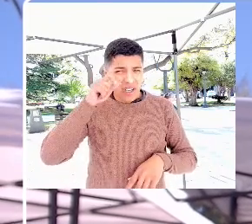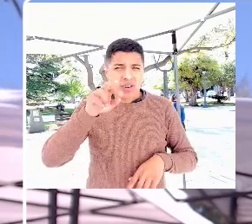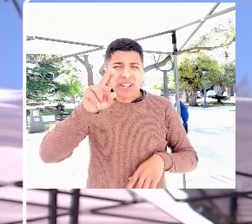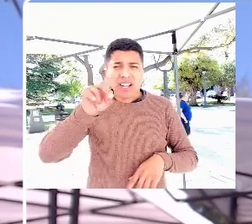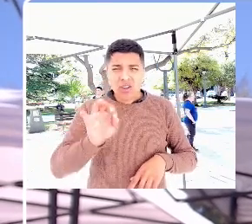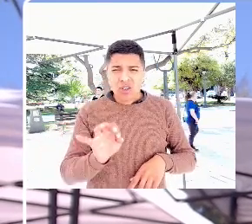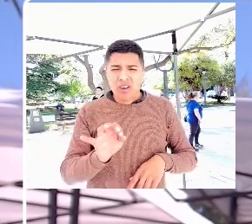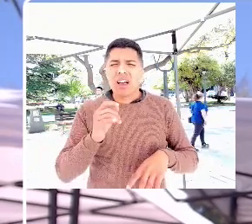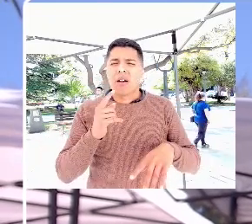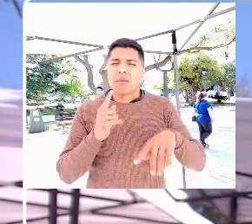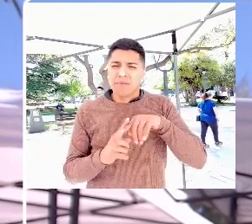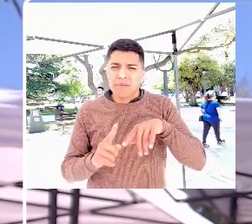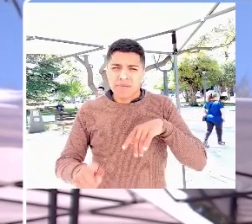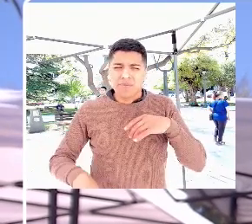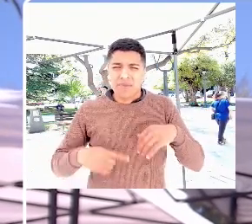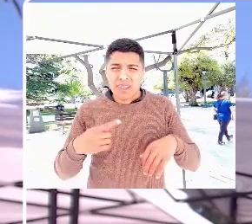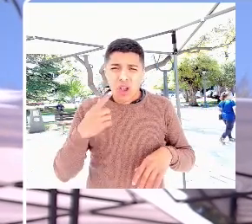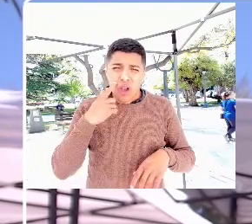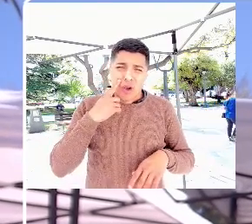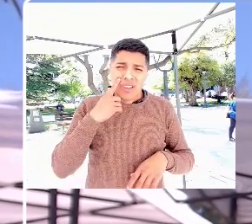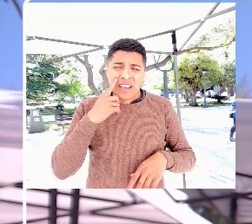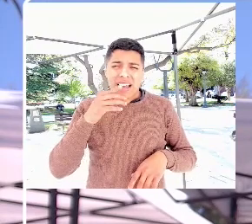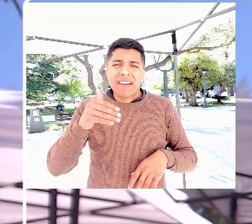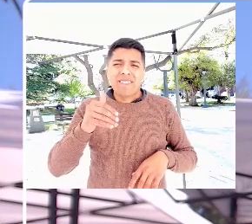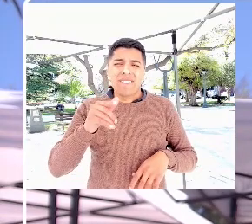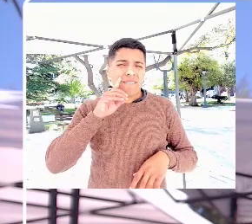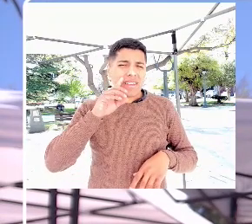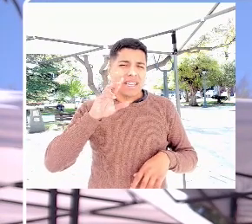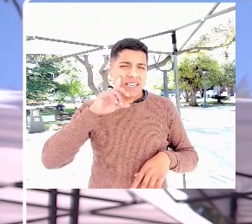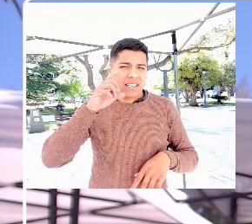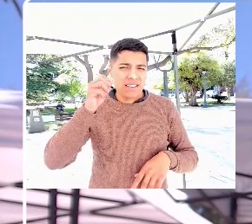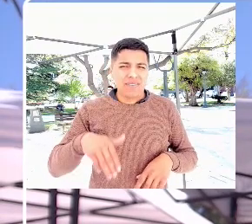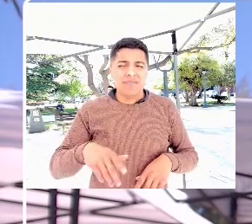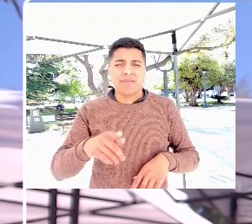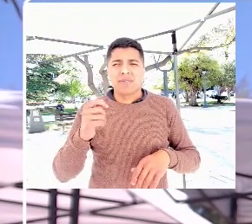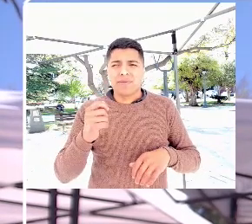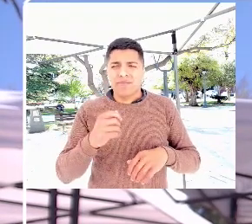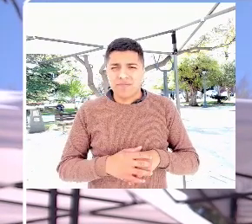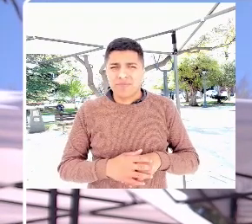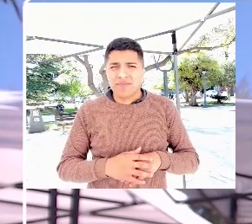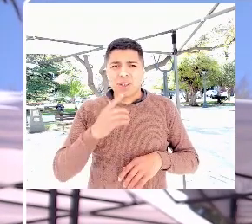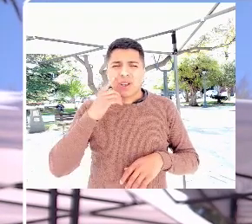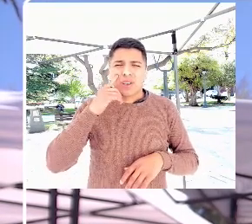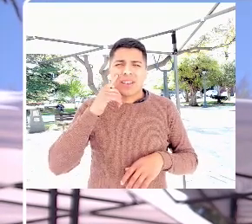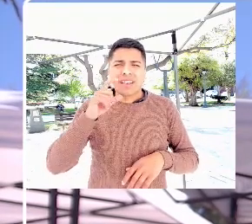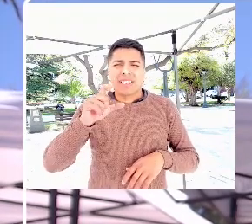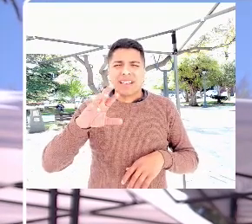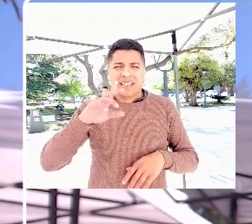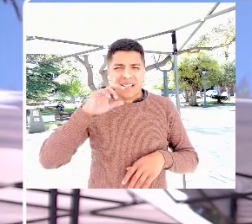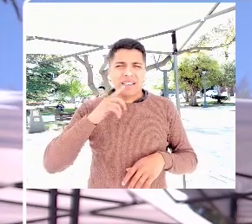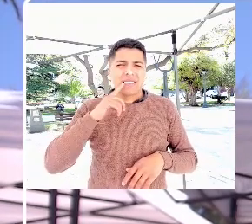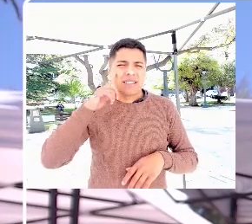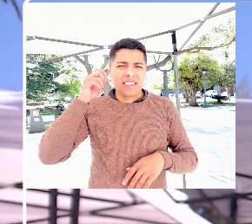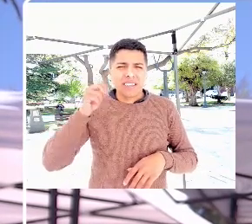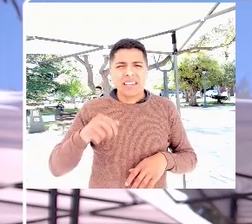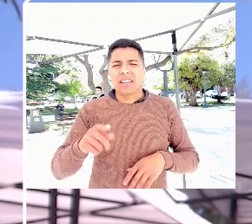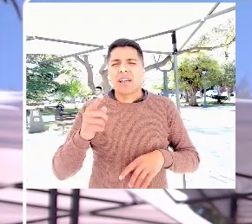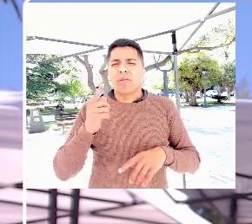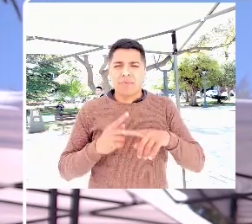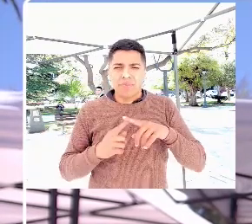Mastrangelo. Afirmativo. Concejala Emilia Molina. Afirmativo. Concejal Cristian Ramo.